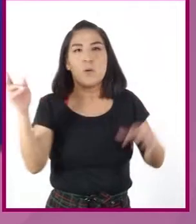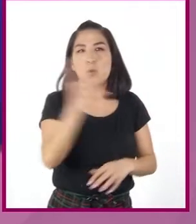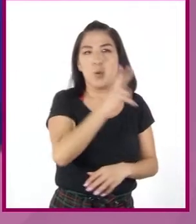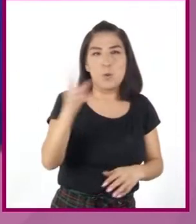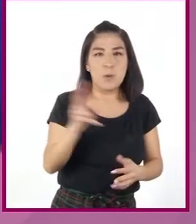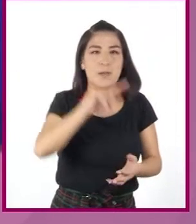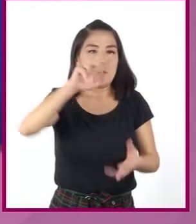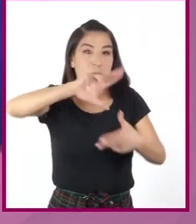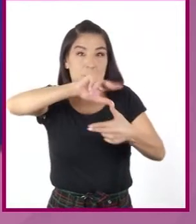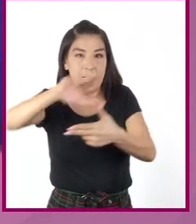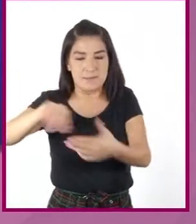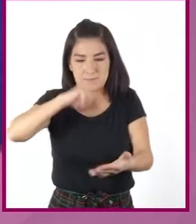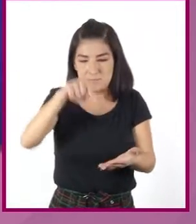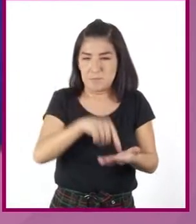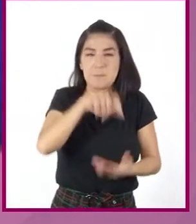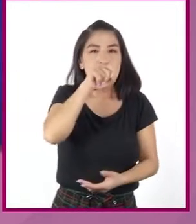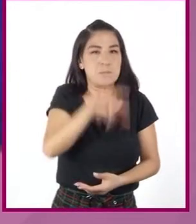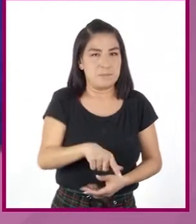lugar determinado.